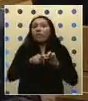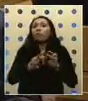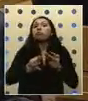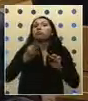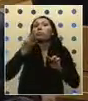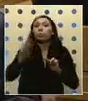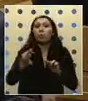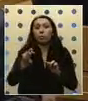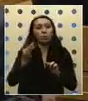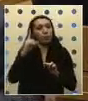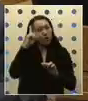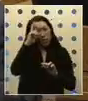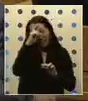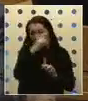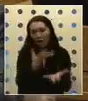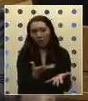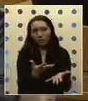futuro.